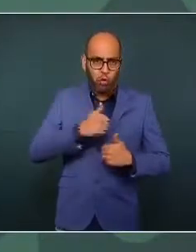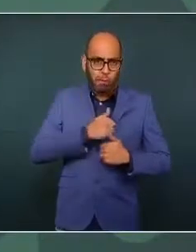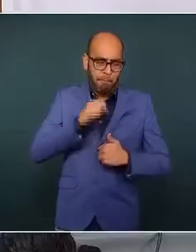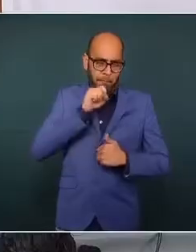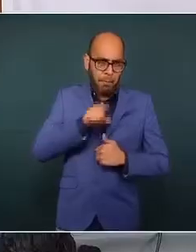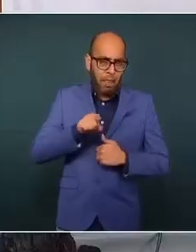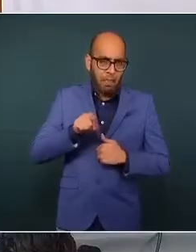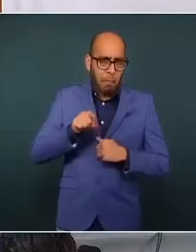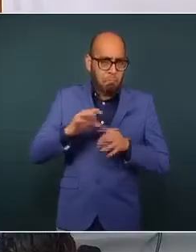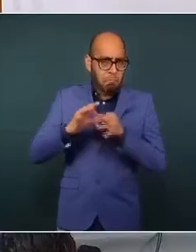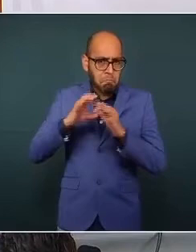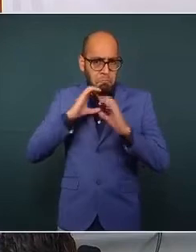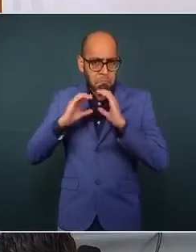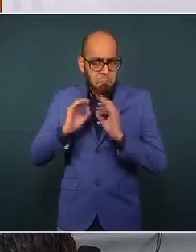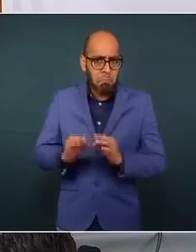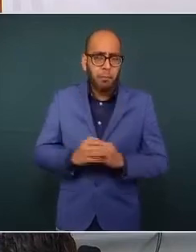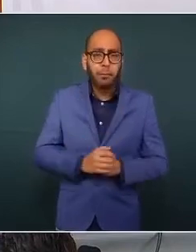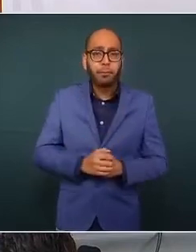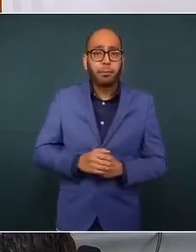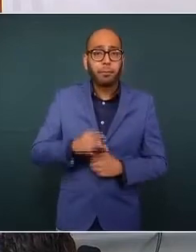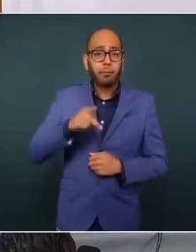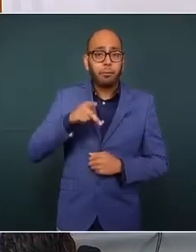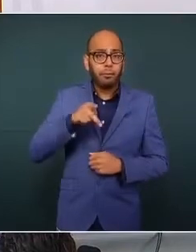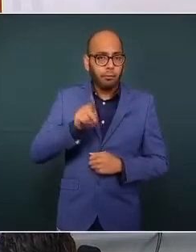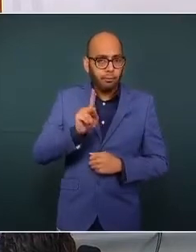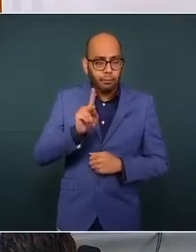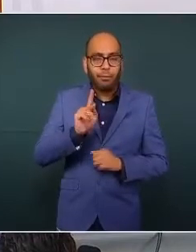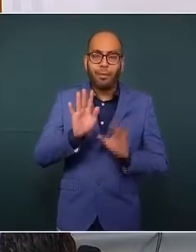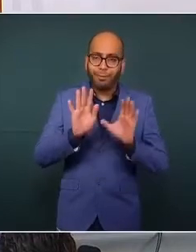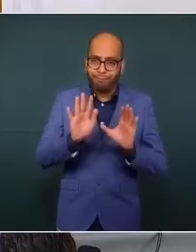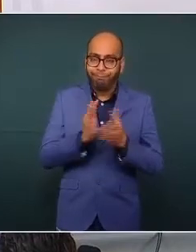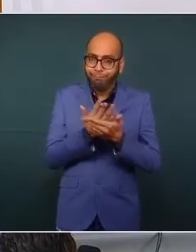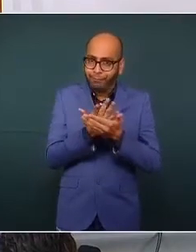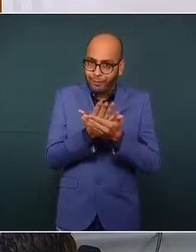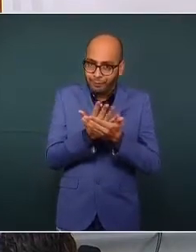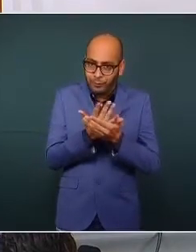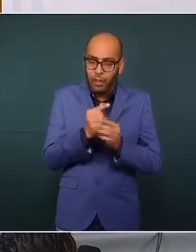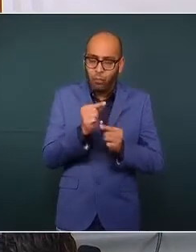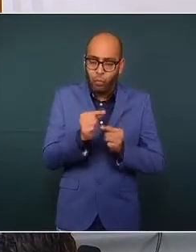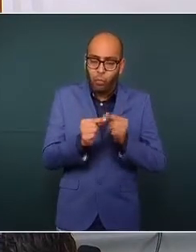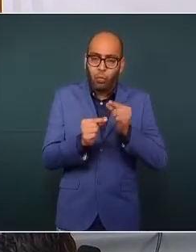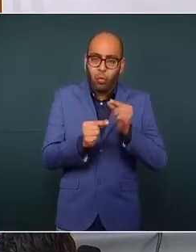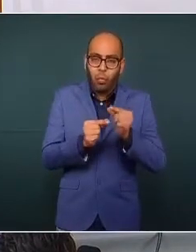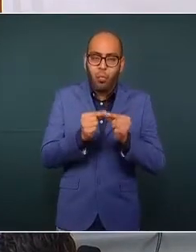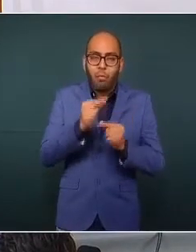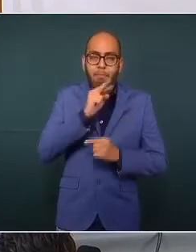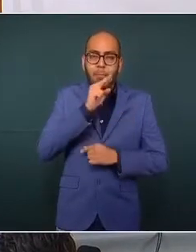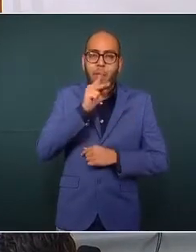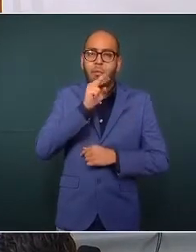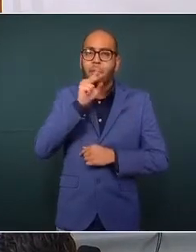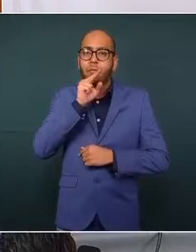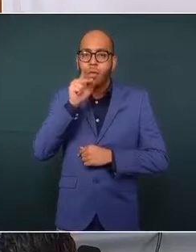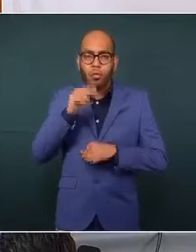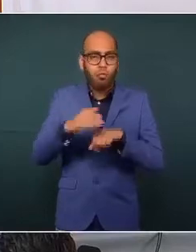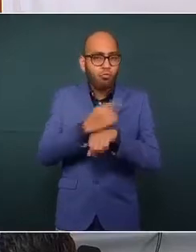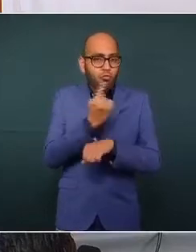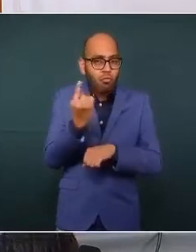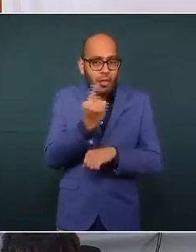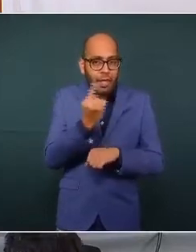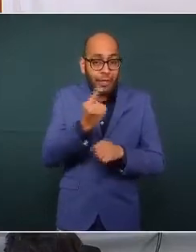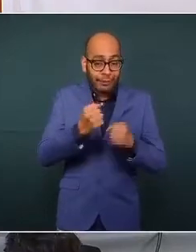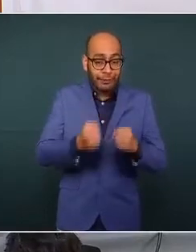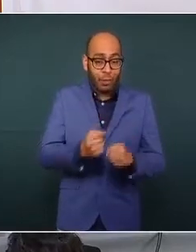apreciado. Pero hay que dejar que madure, porque los procesos, las tareas de seguridad son muy